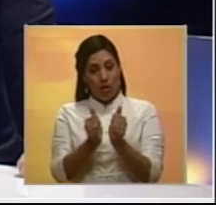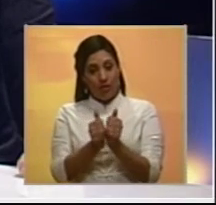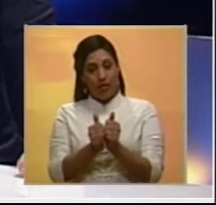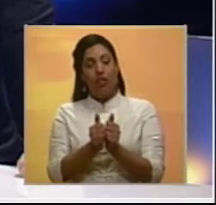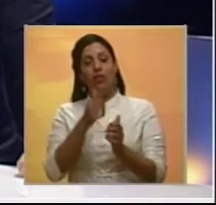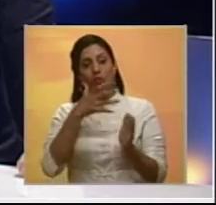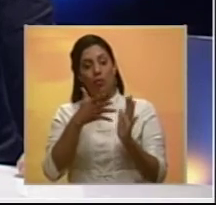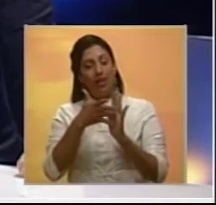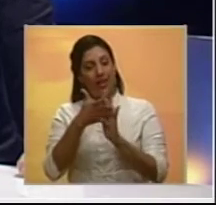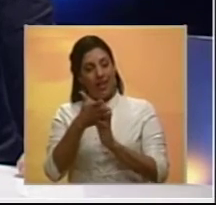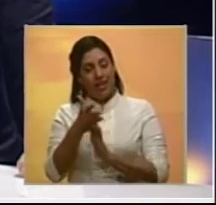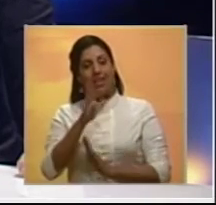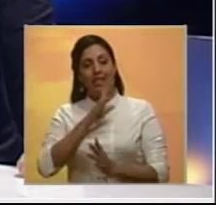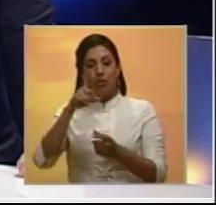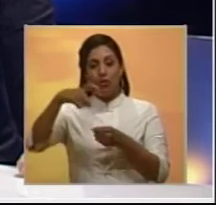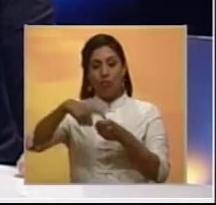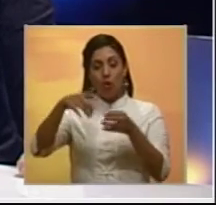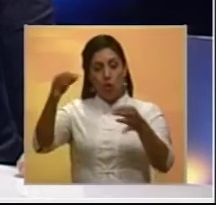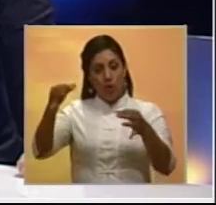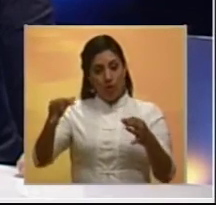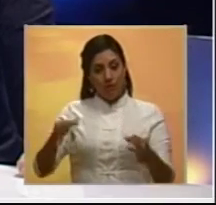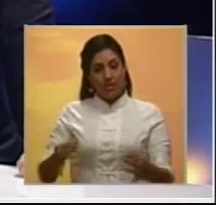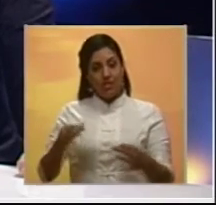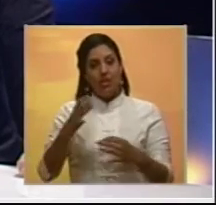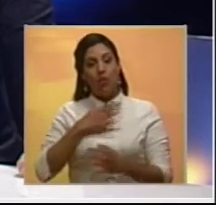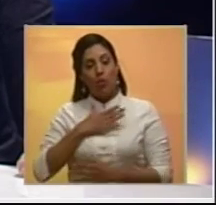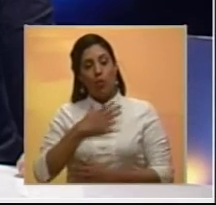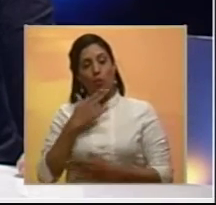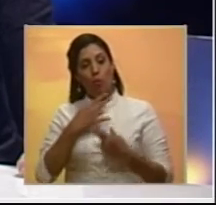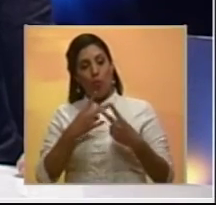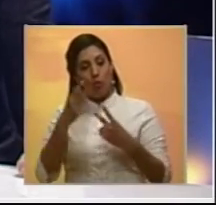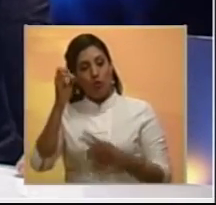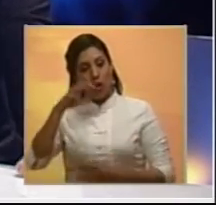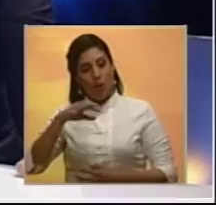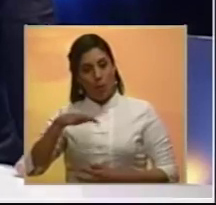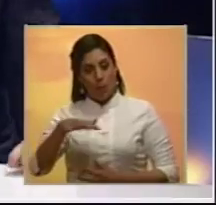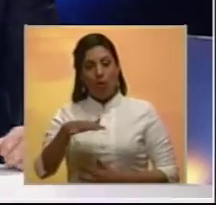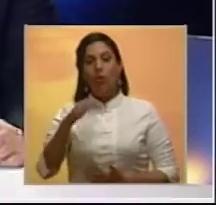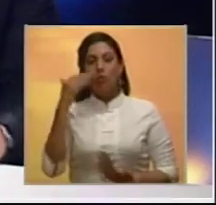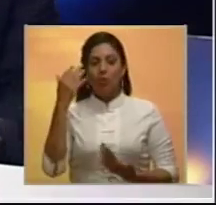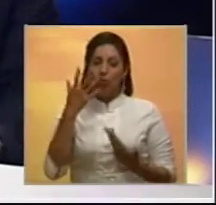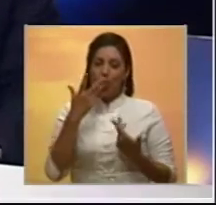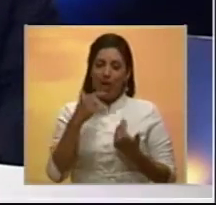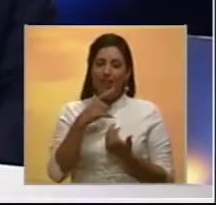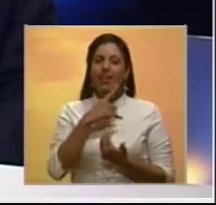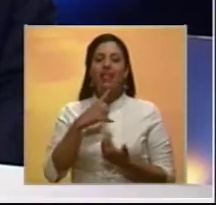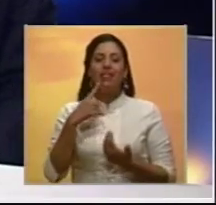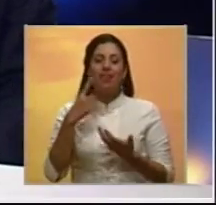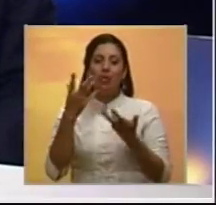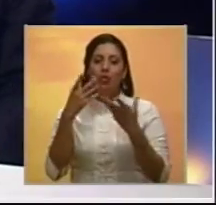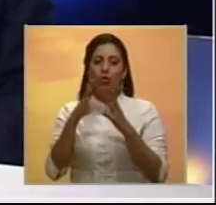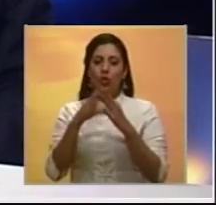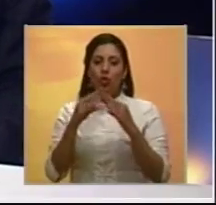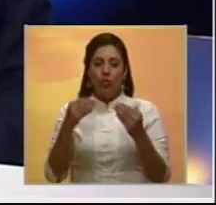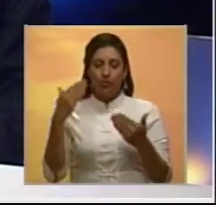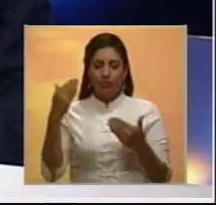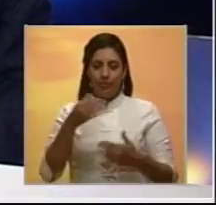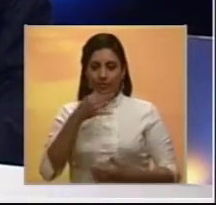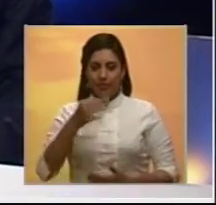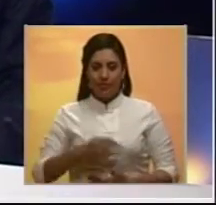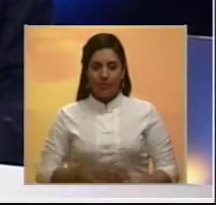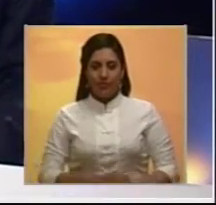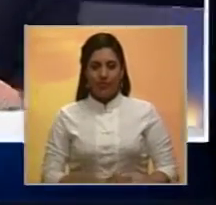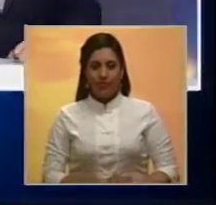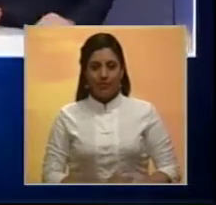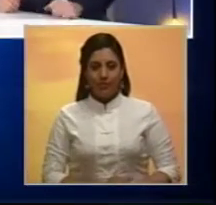Aurelio Quiñones, se incorporó oficialmente a las filas de Voluntad Popular. Diana Martínez, desde la sede del partido, nos informa. Adelante, Diana, buenas